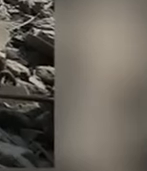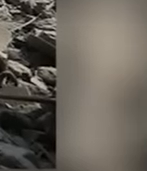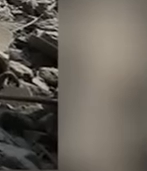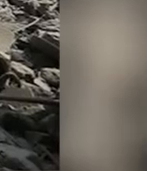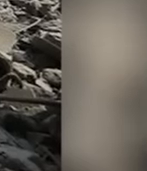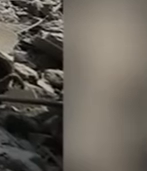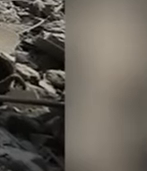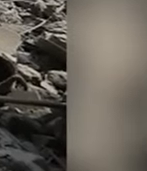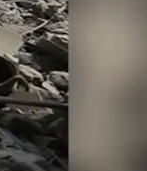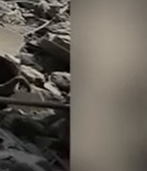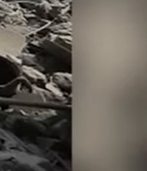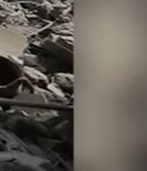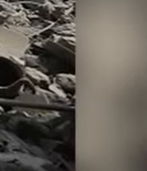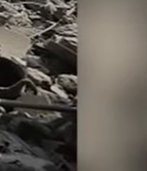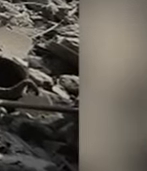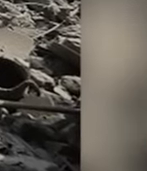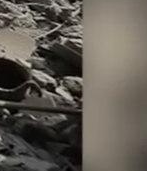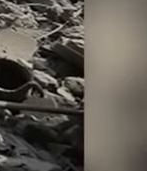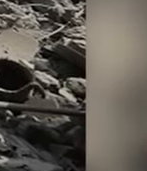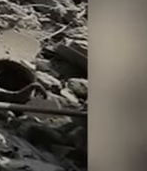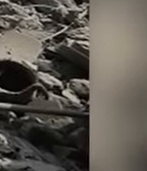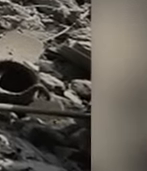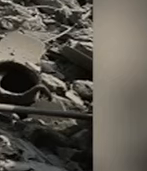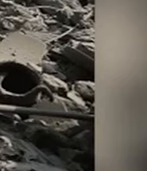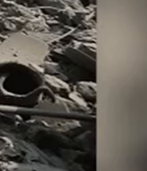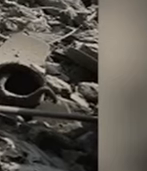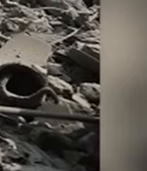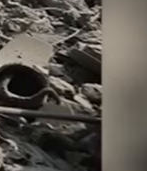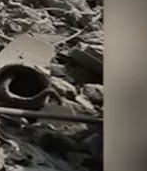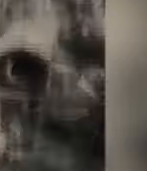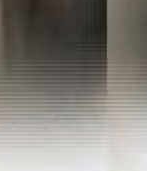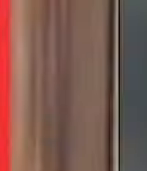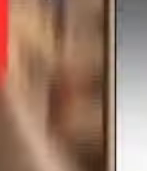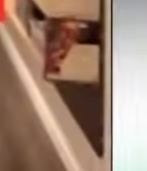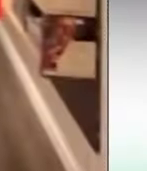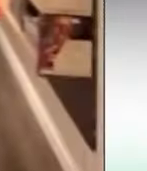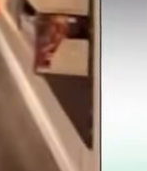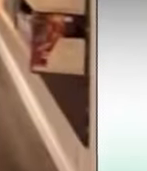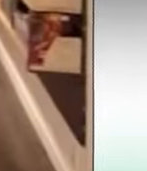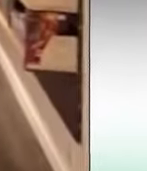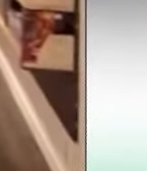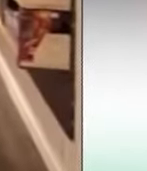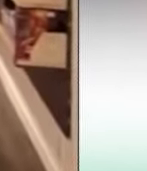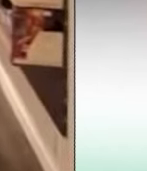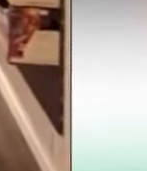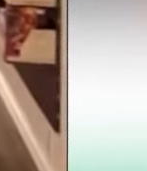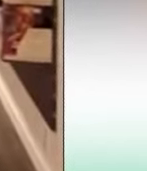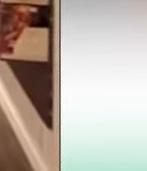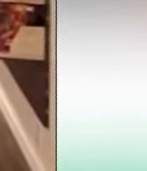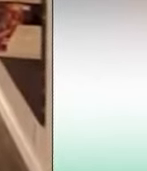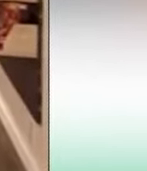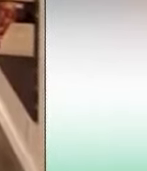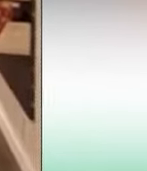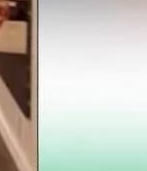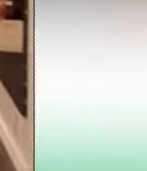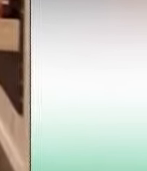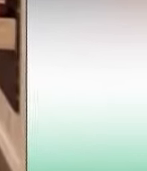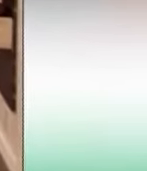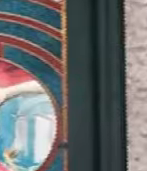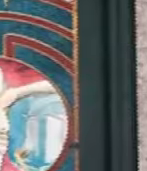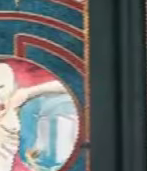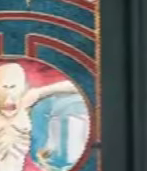cineastas, publicistas y periodistas radicadas en Reino Unido. Del Toro someterá a puja 6